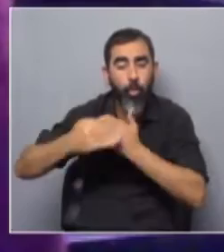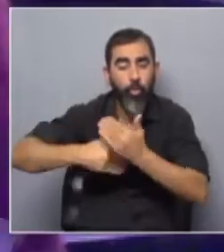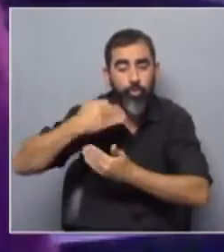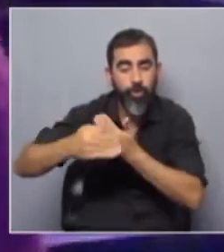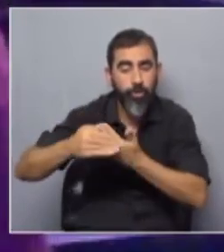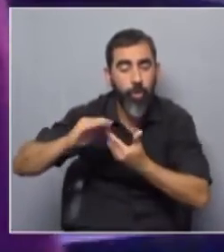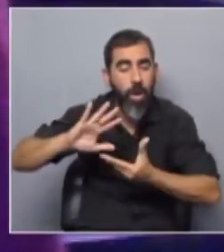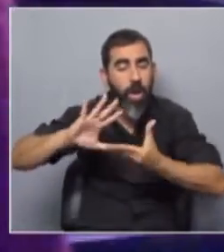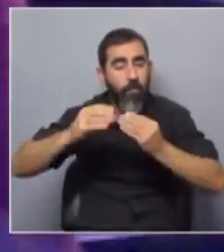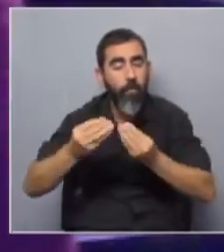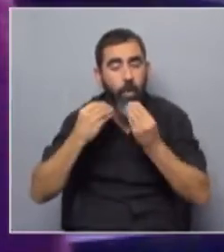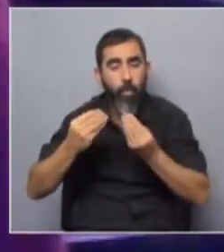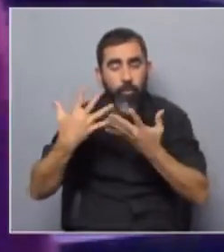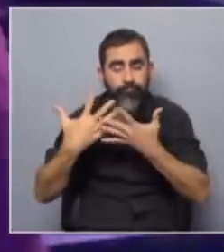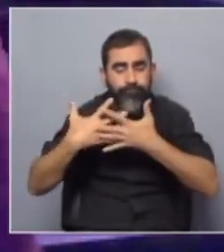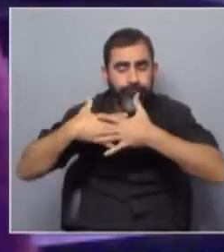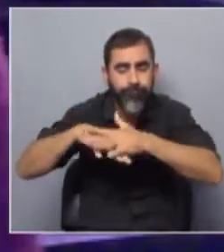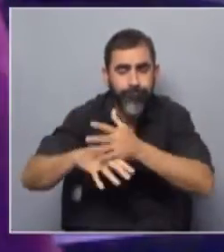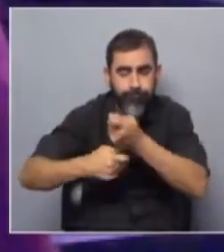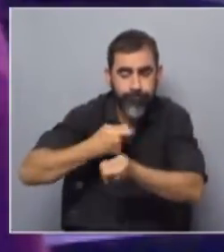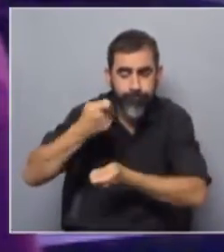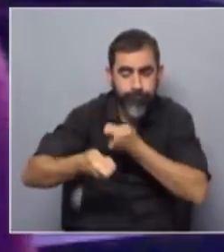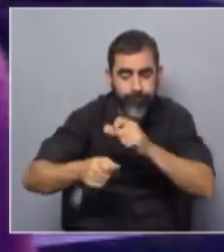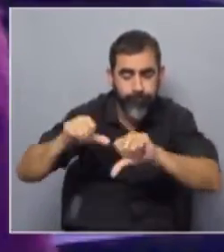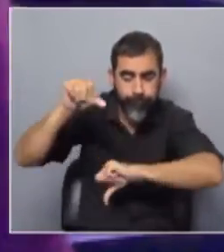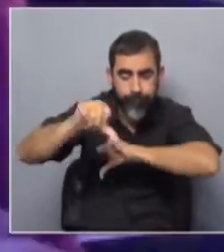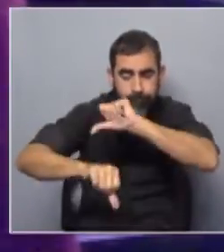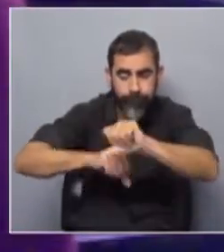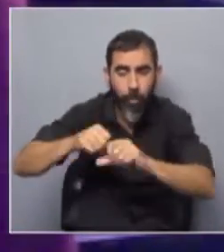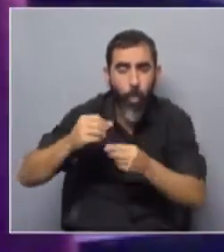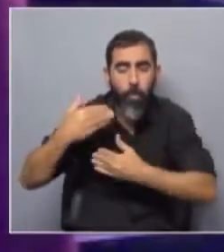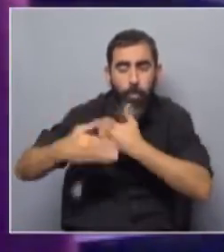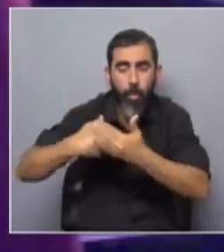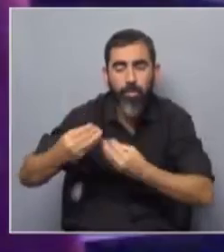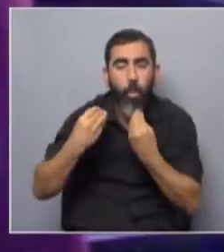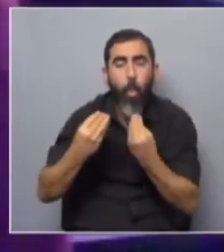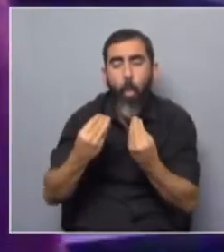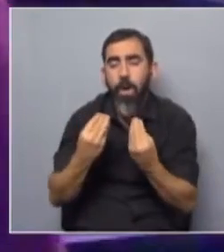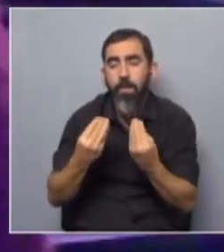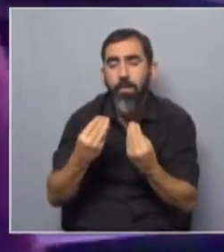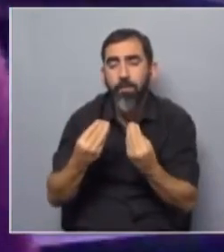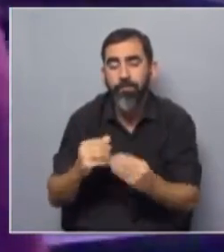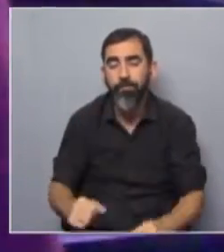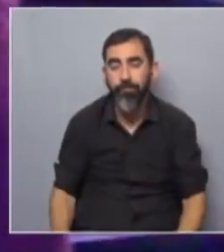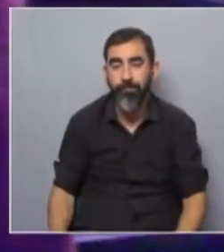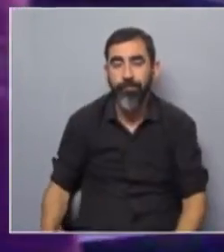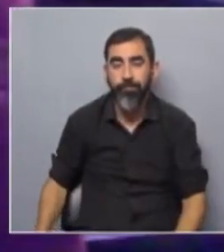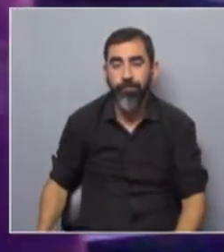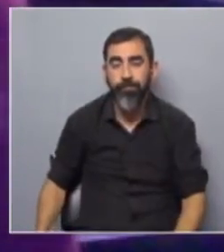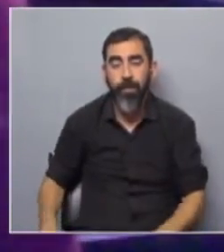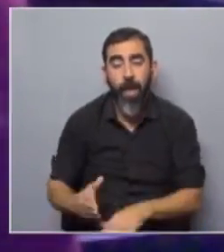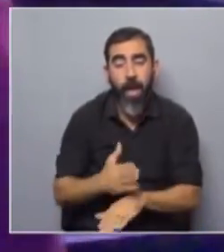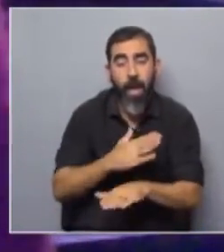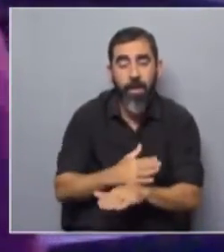los mecanismos, cómo se mezclaban los ingredientes, qué procesamiento había en el medio para